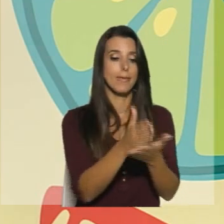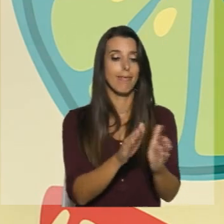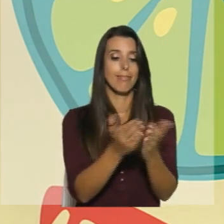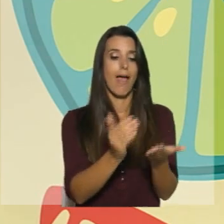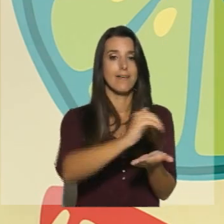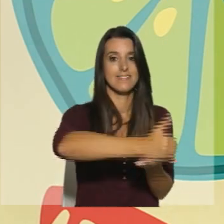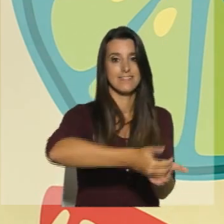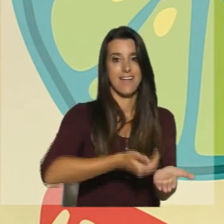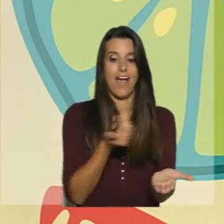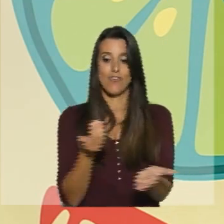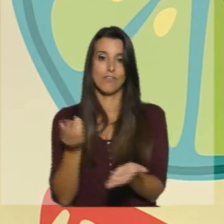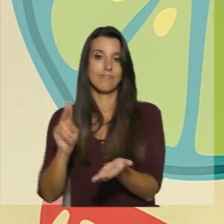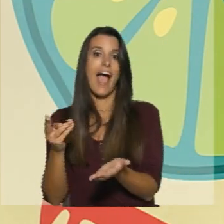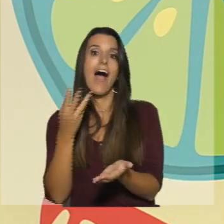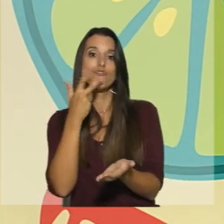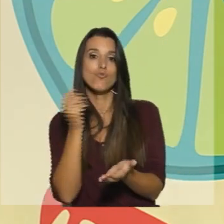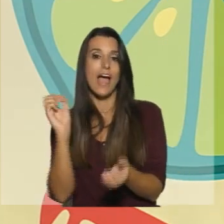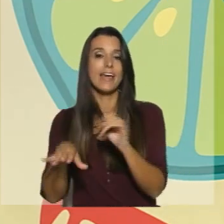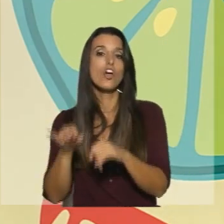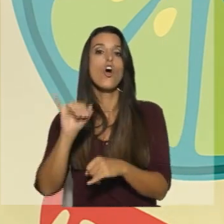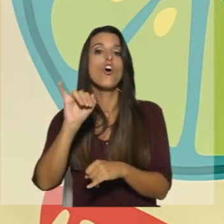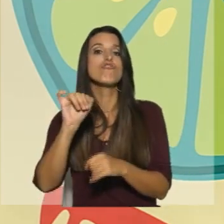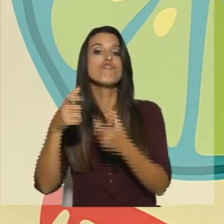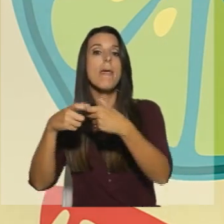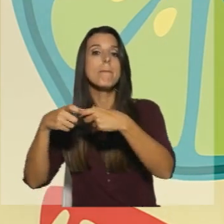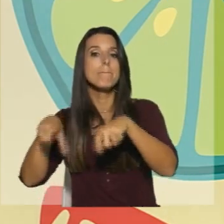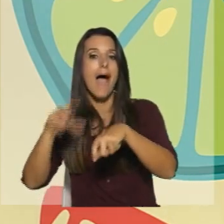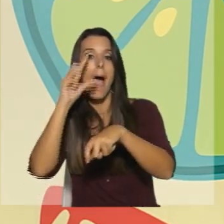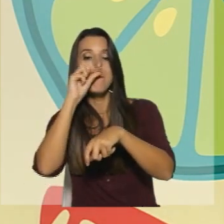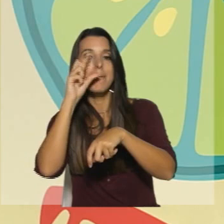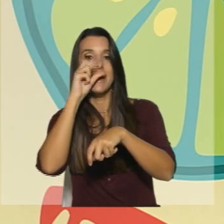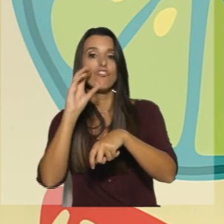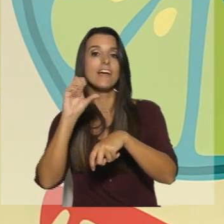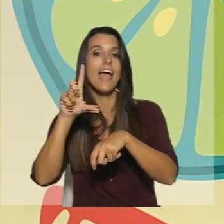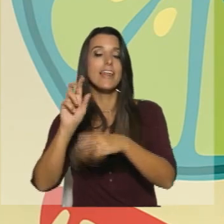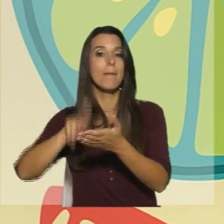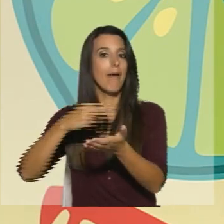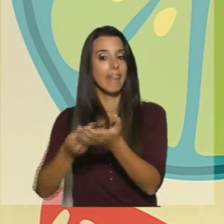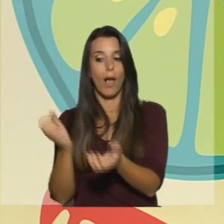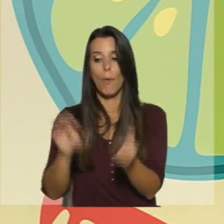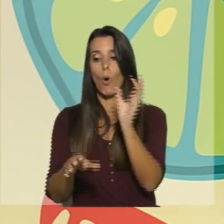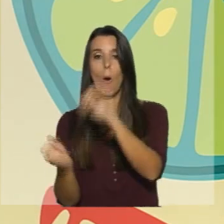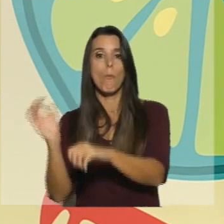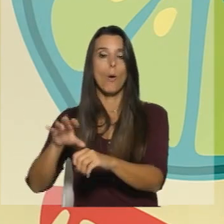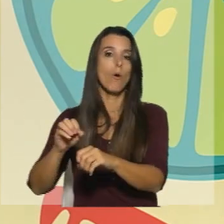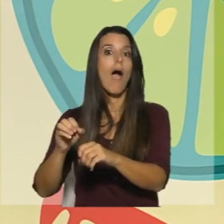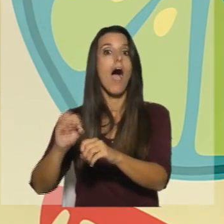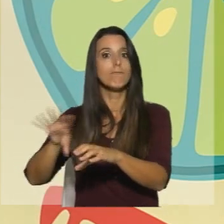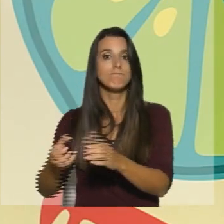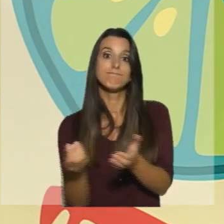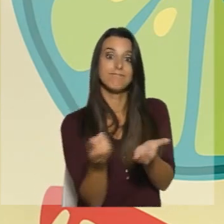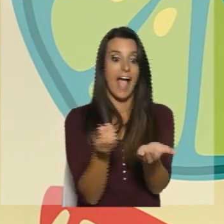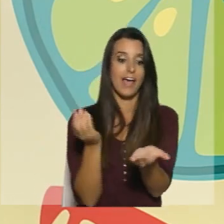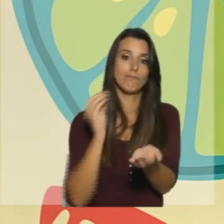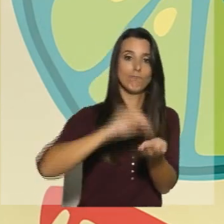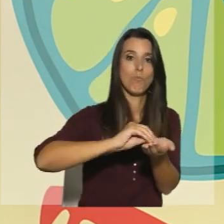pulpa, la piso, le agrego azúcar, yema, canela y manteca. ¿Sí? Y lo relleno, la cáscara con eso. Y las claras a nieve